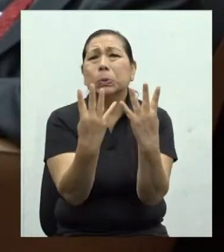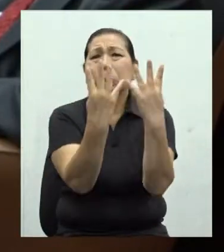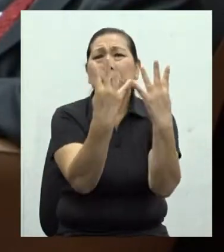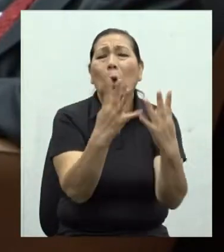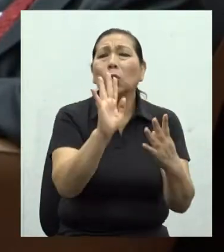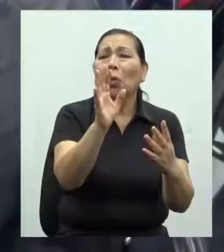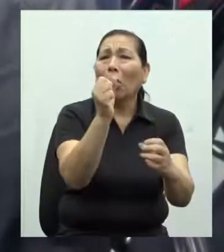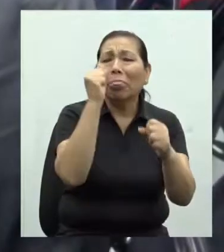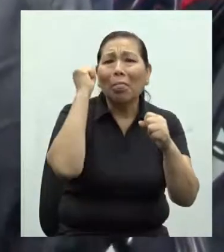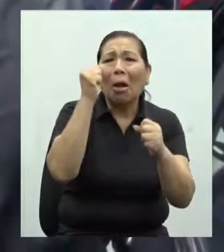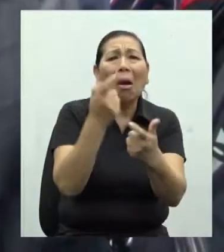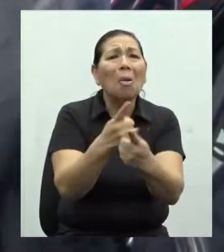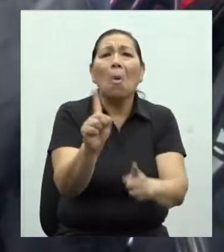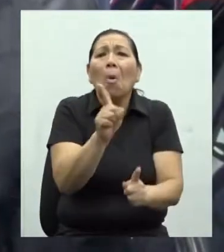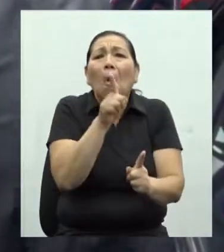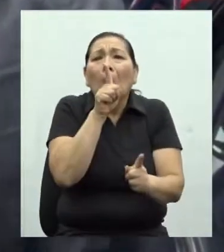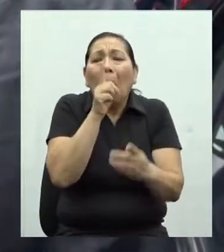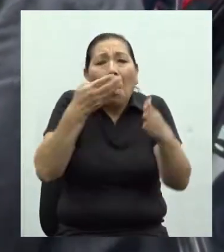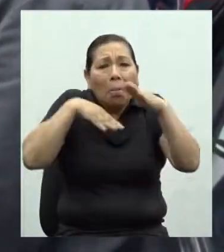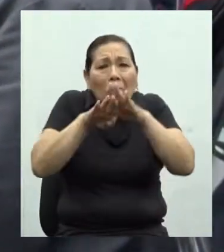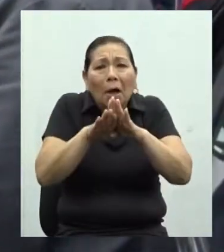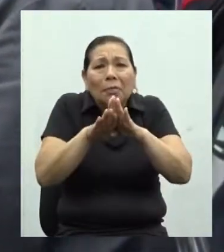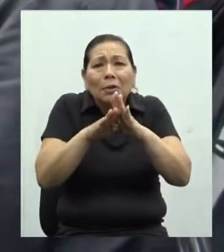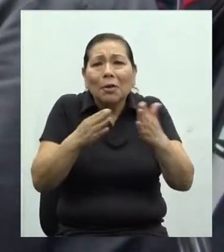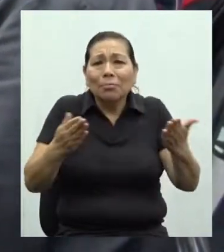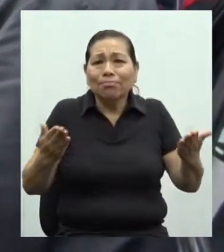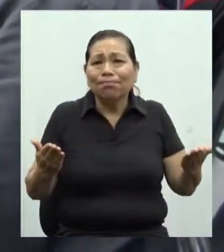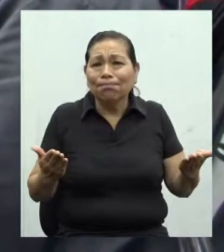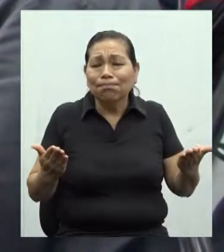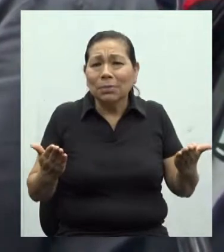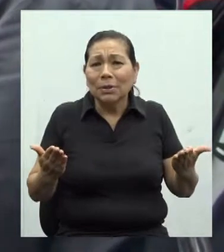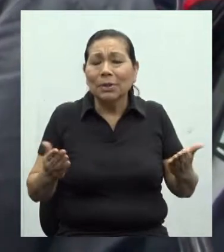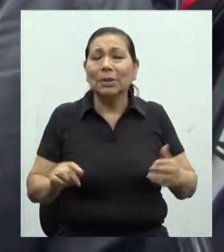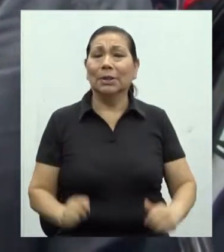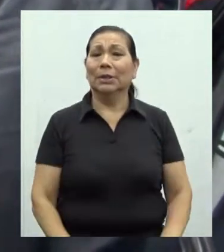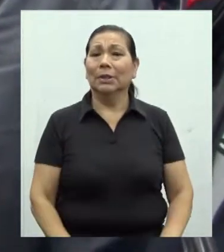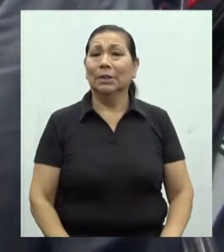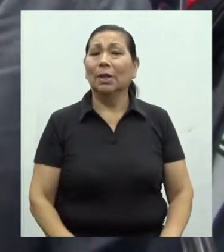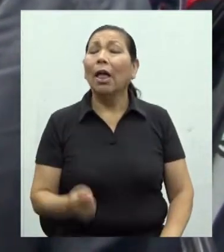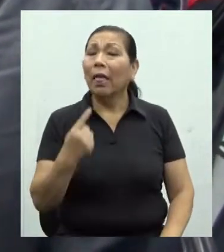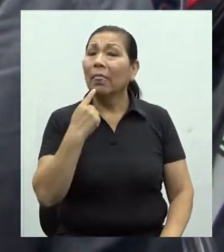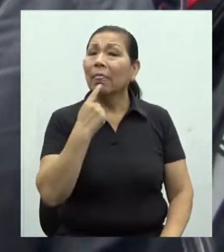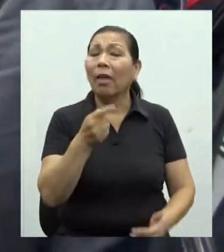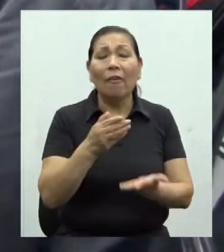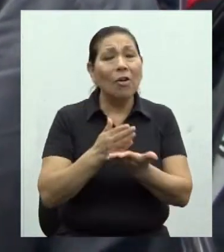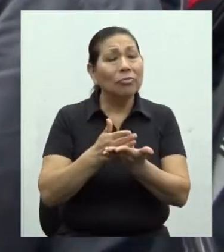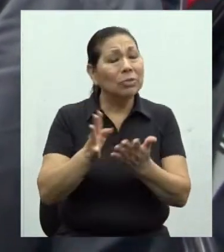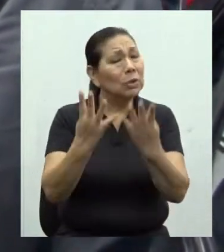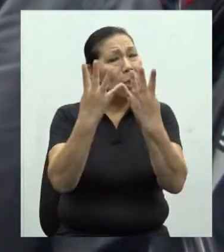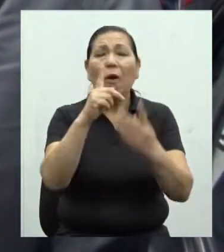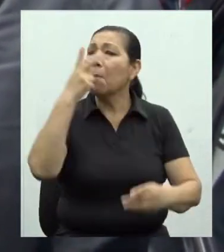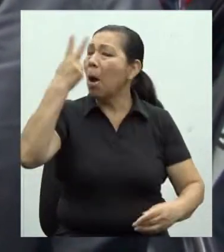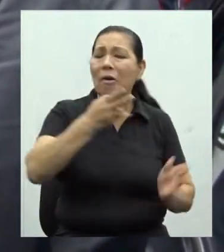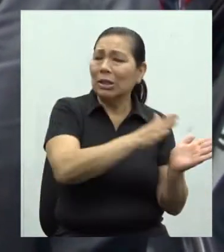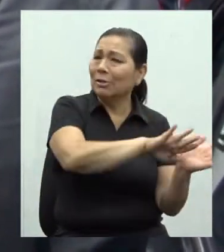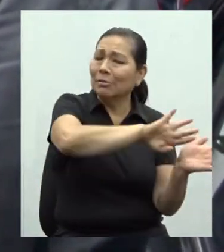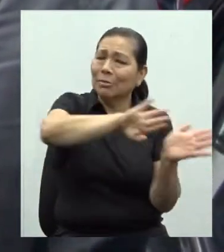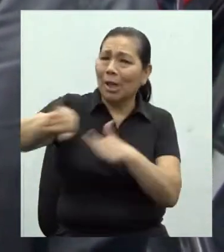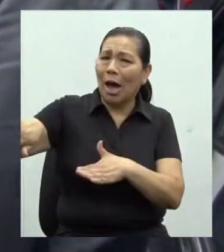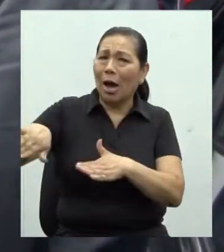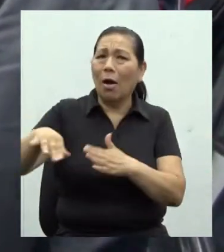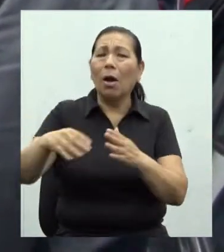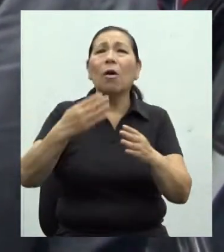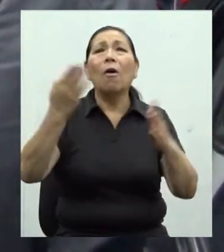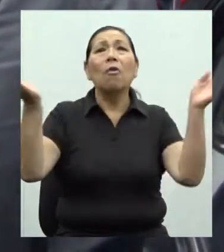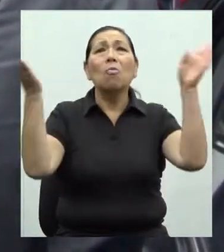vulnerando el derecho a la libertad individual. El colegiado ordenó el retiro de las rejas metálicas y el tapiado